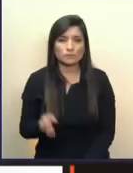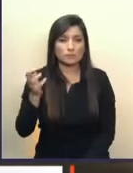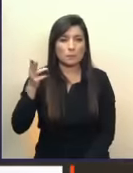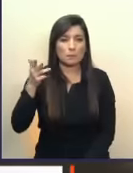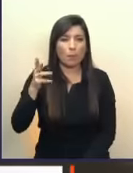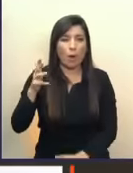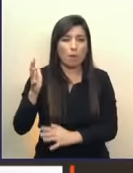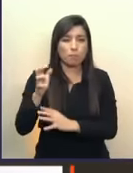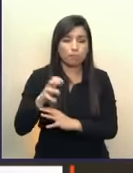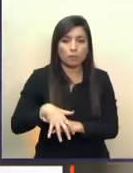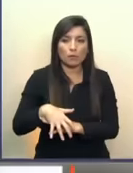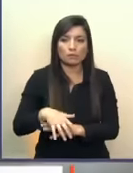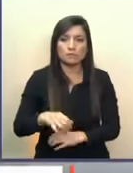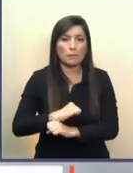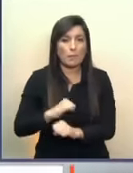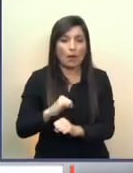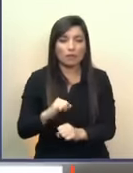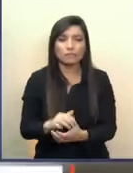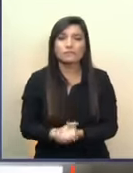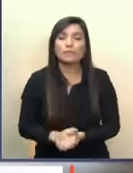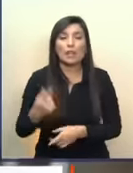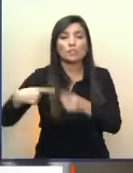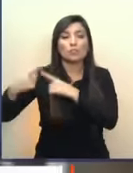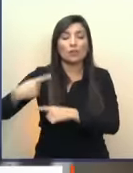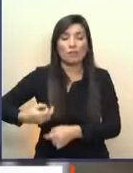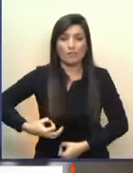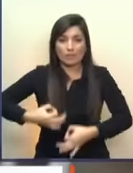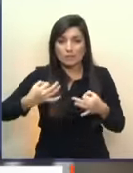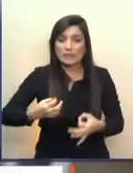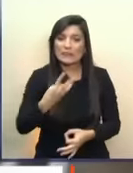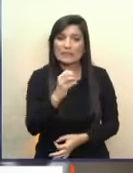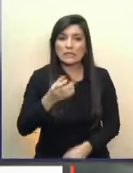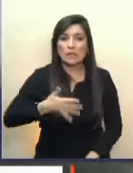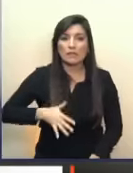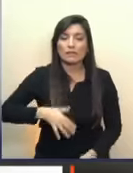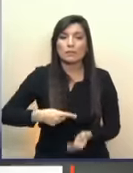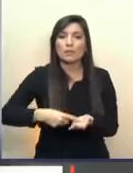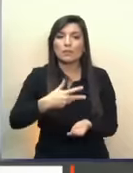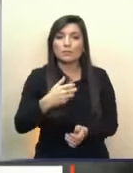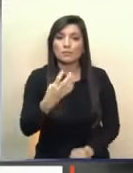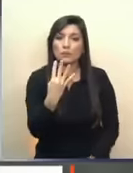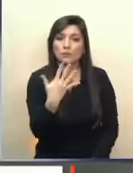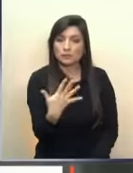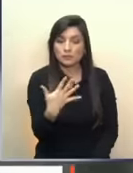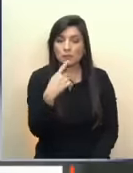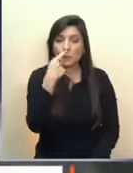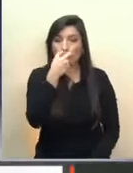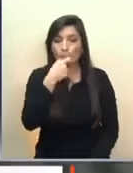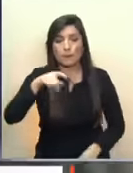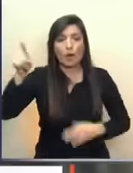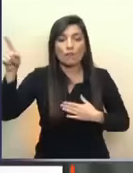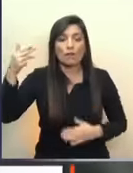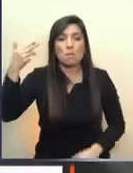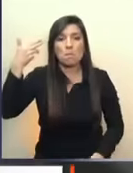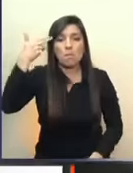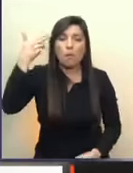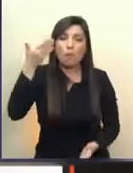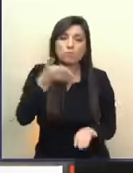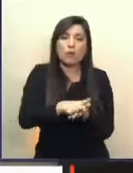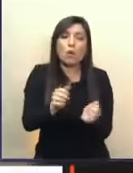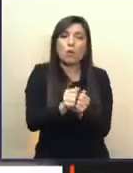La historia oficial indica que el 30 de abril de 1945, Adolf Hitler se suicidó junto a su mujer